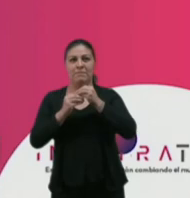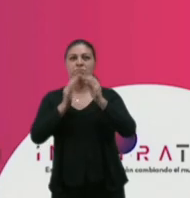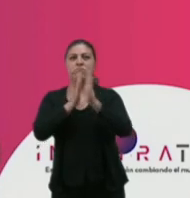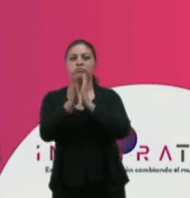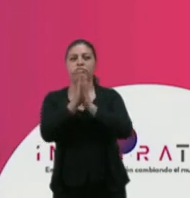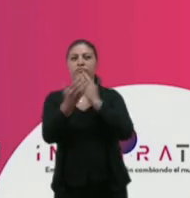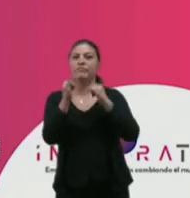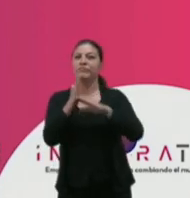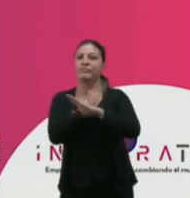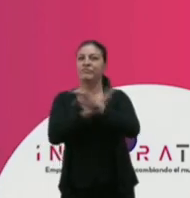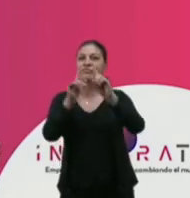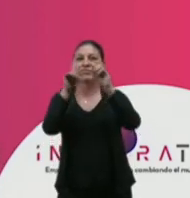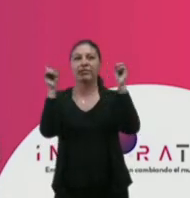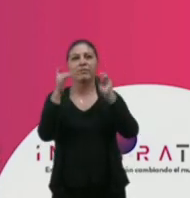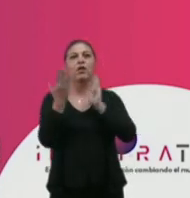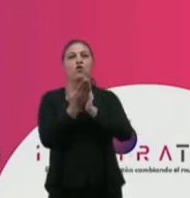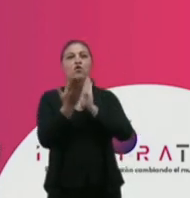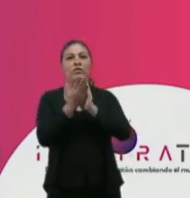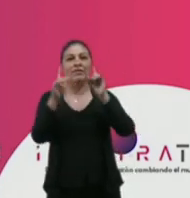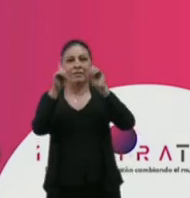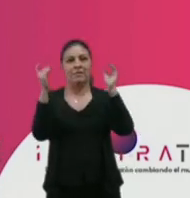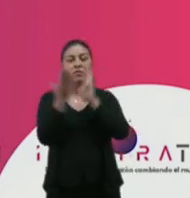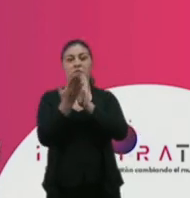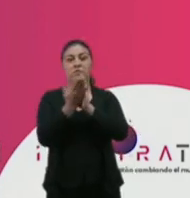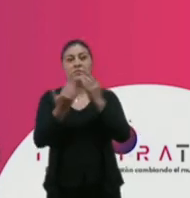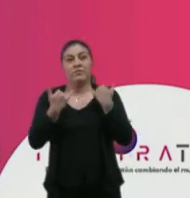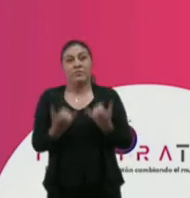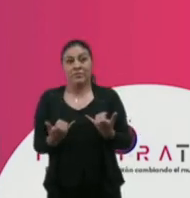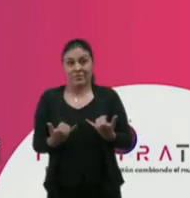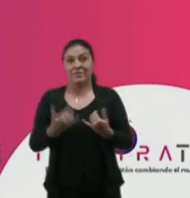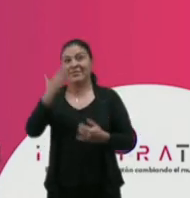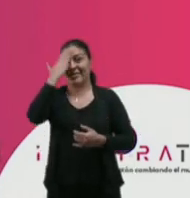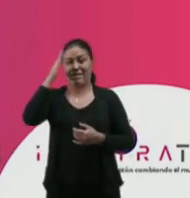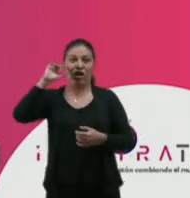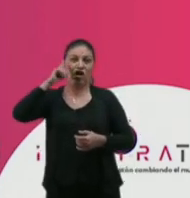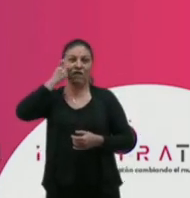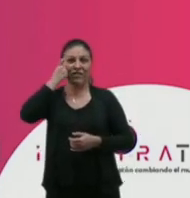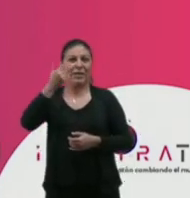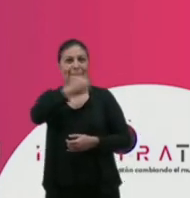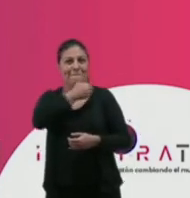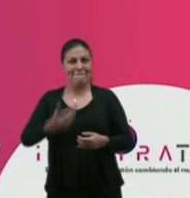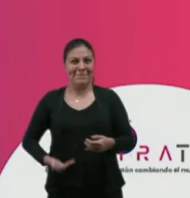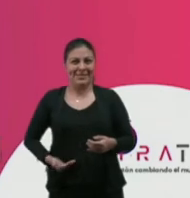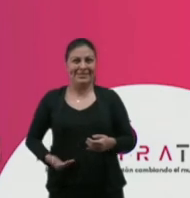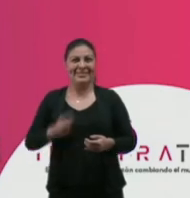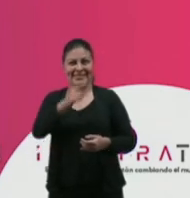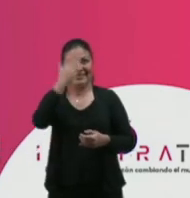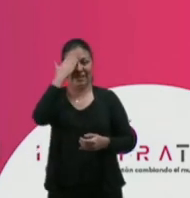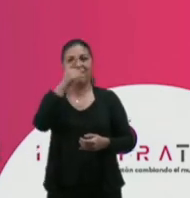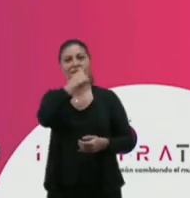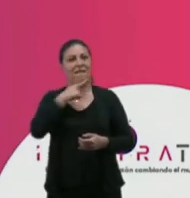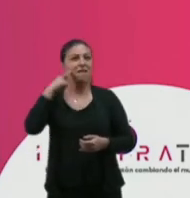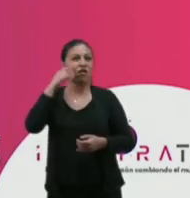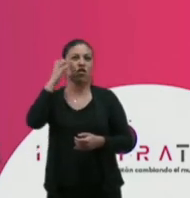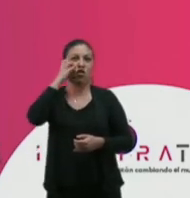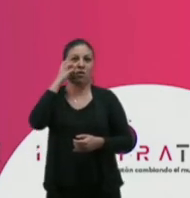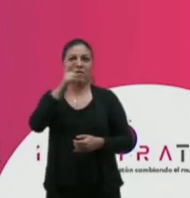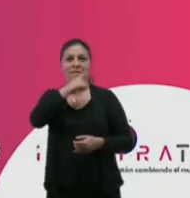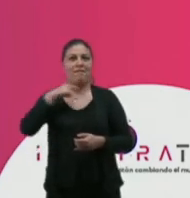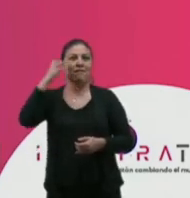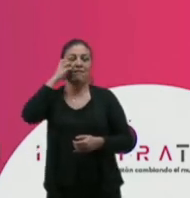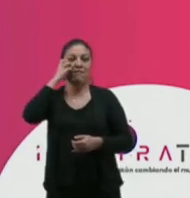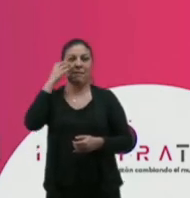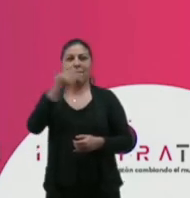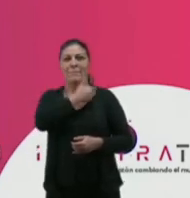la parte de educación. Este gobierno con el presidente Iván Duque en directo. y